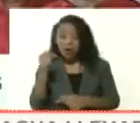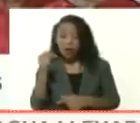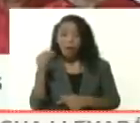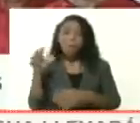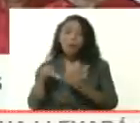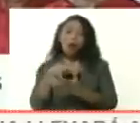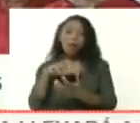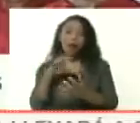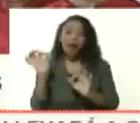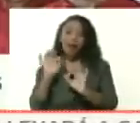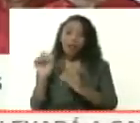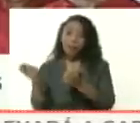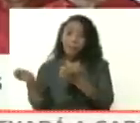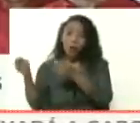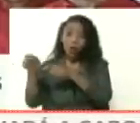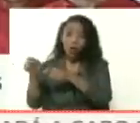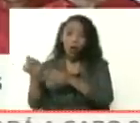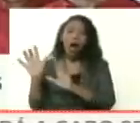pero muchísimo menos.